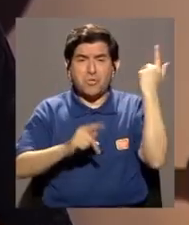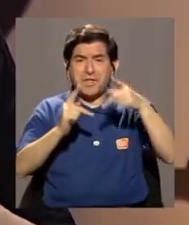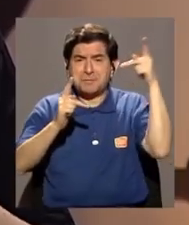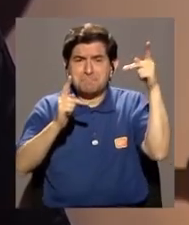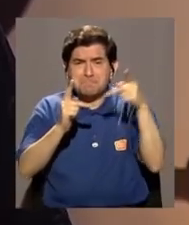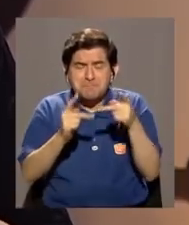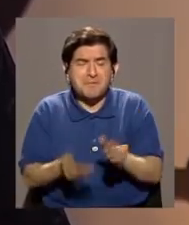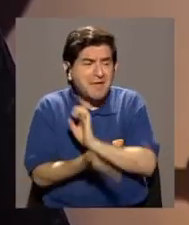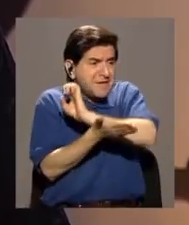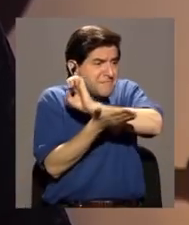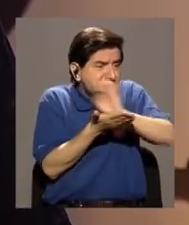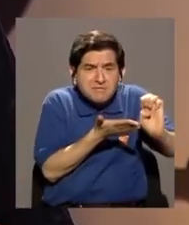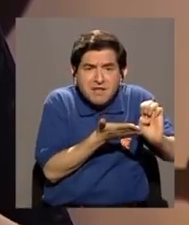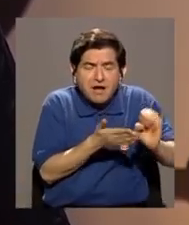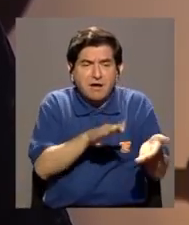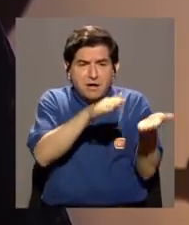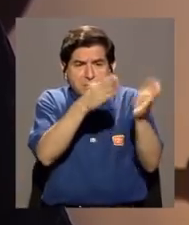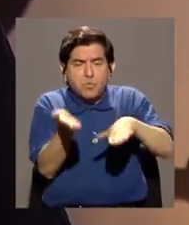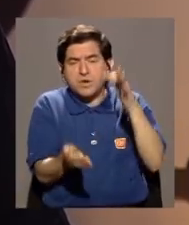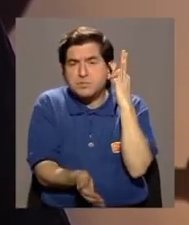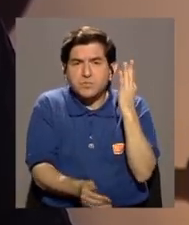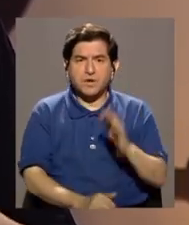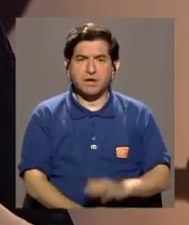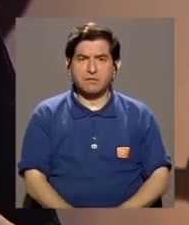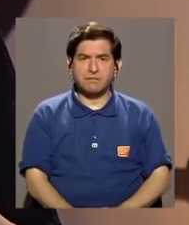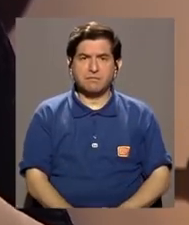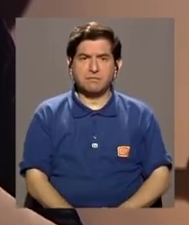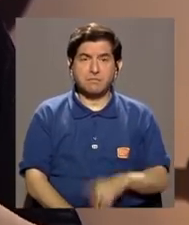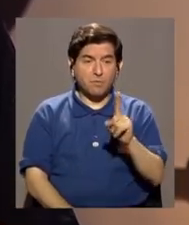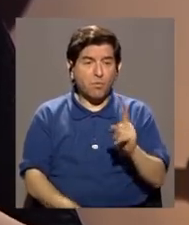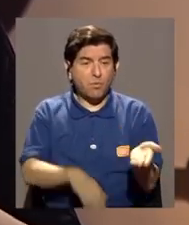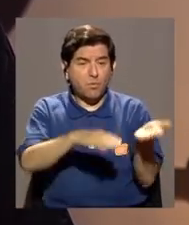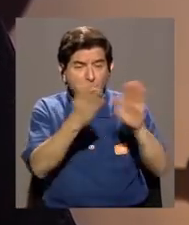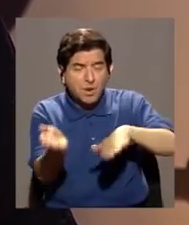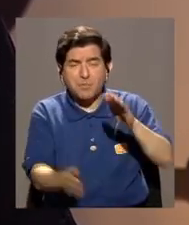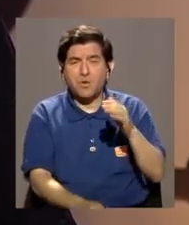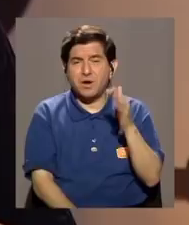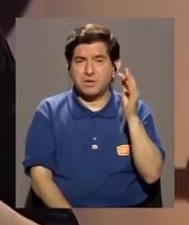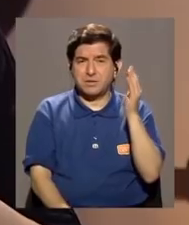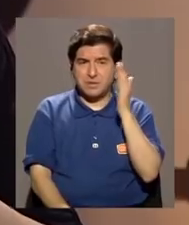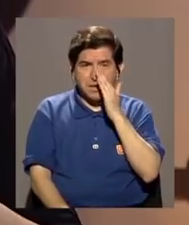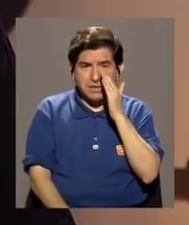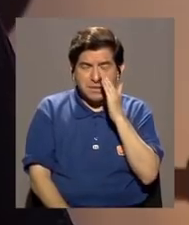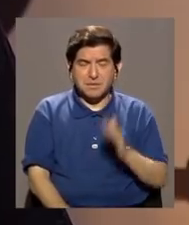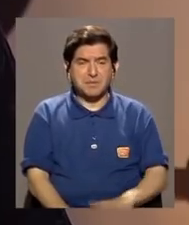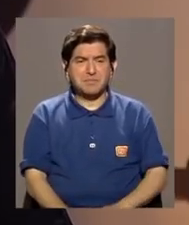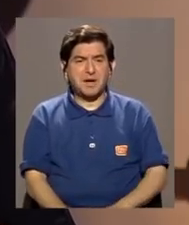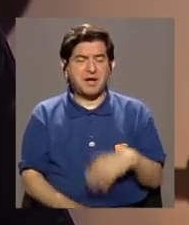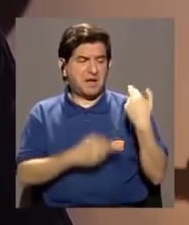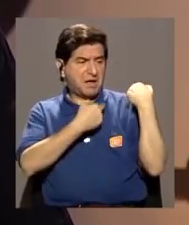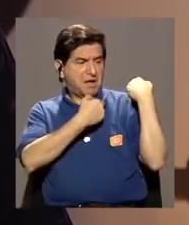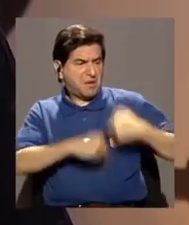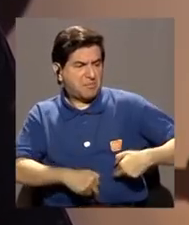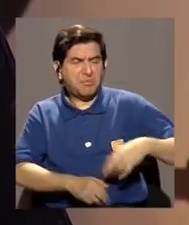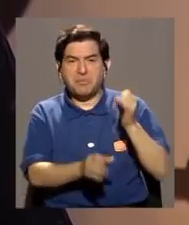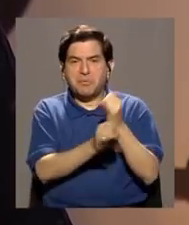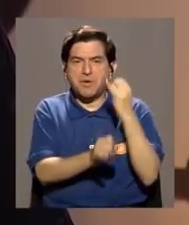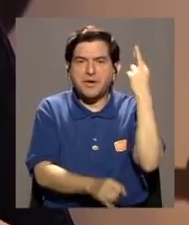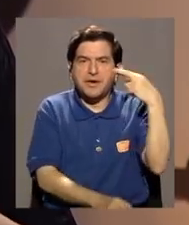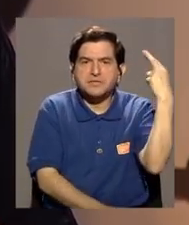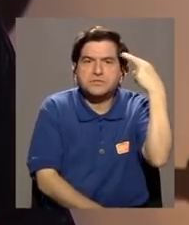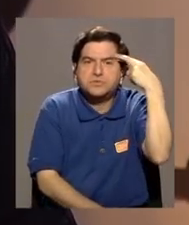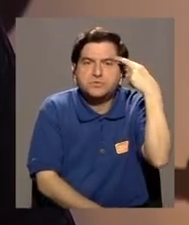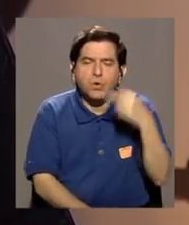perfectamente haber evitado la muerte de esa mujer cuando hay una muerte materna por negligencia institucional